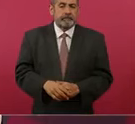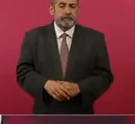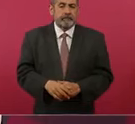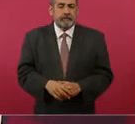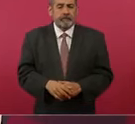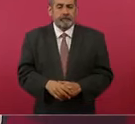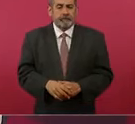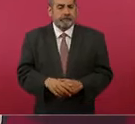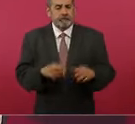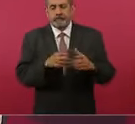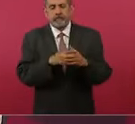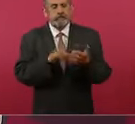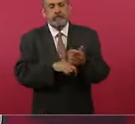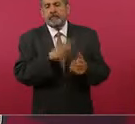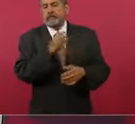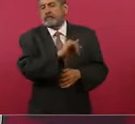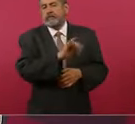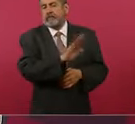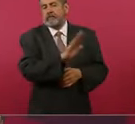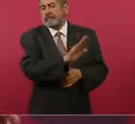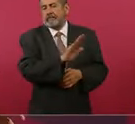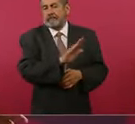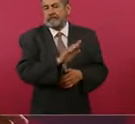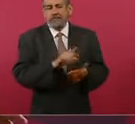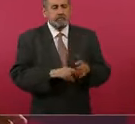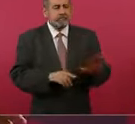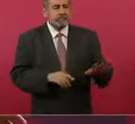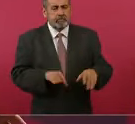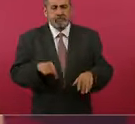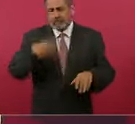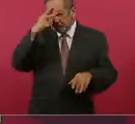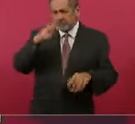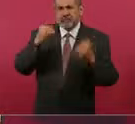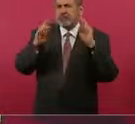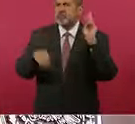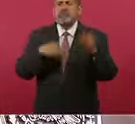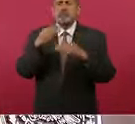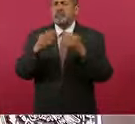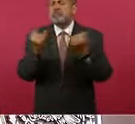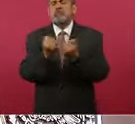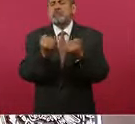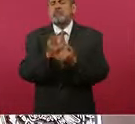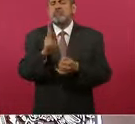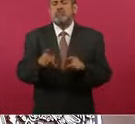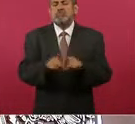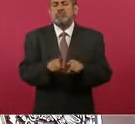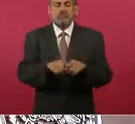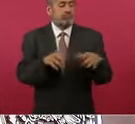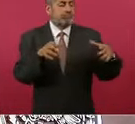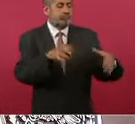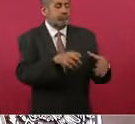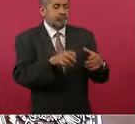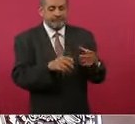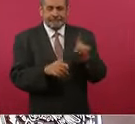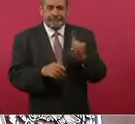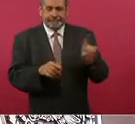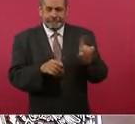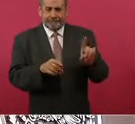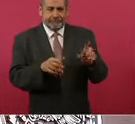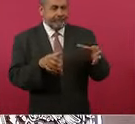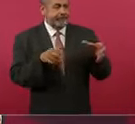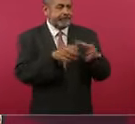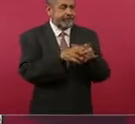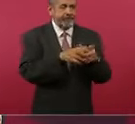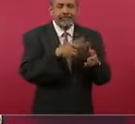de la derecha en México y en el mundo. La verdadera doctrina de la derecha es